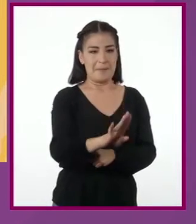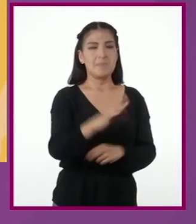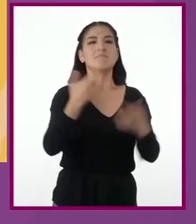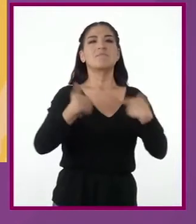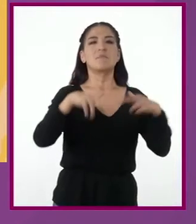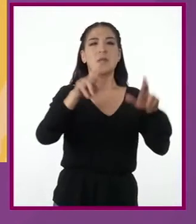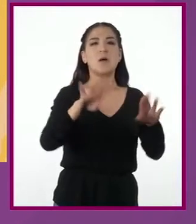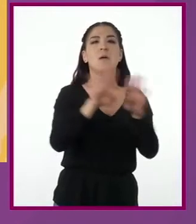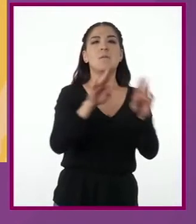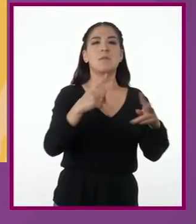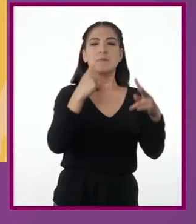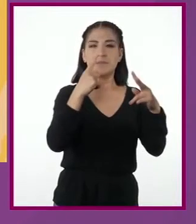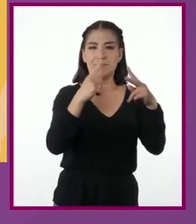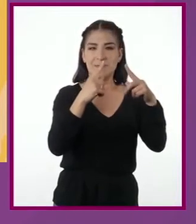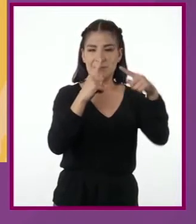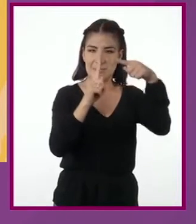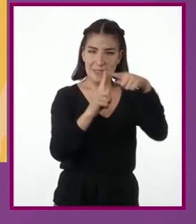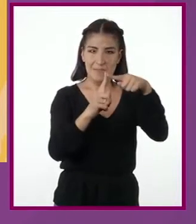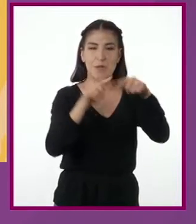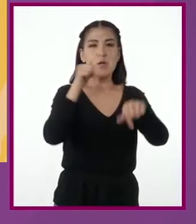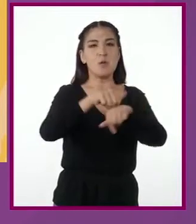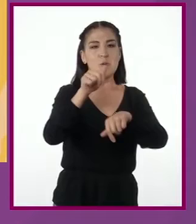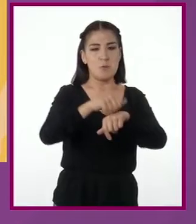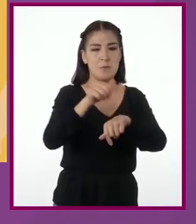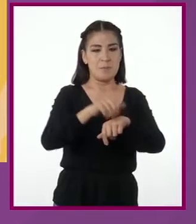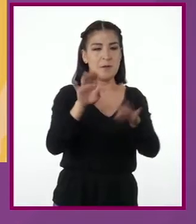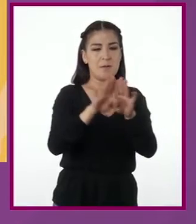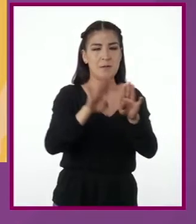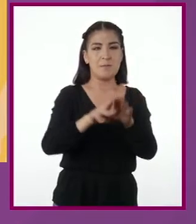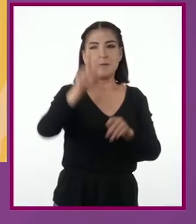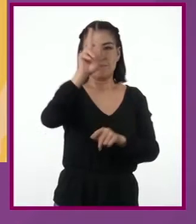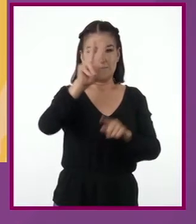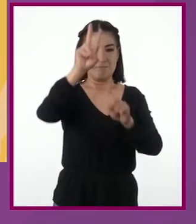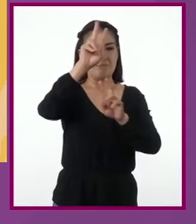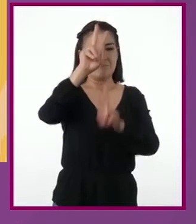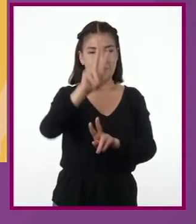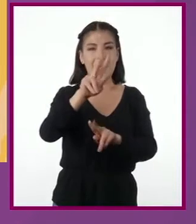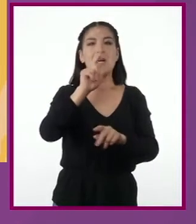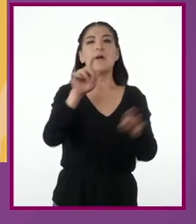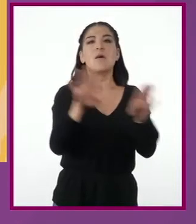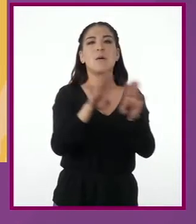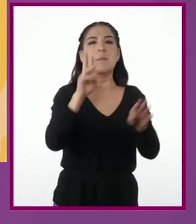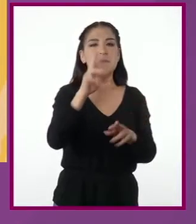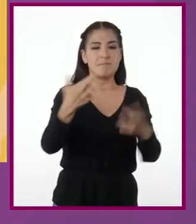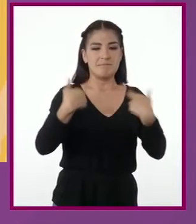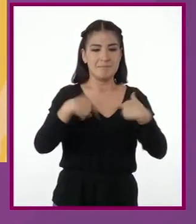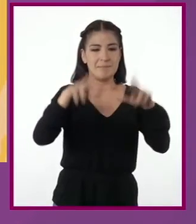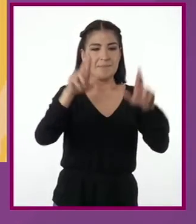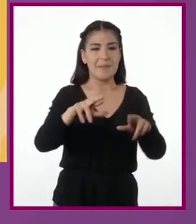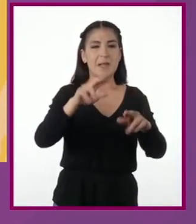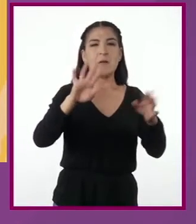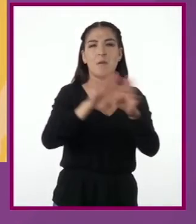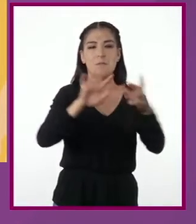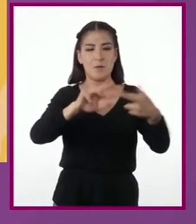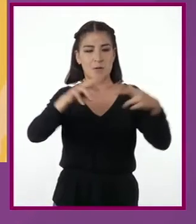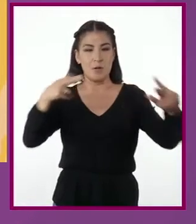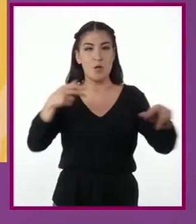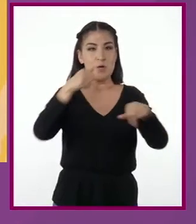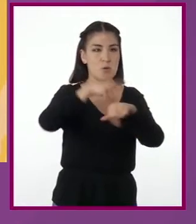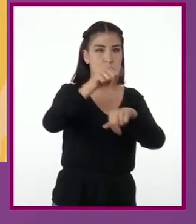una división de dos números enteros, donde se representa una relación entre el